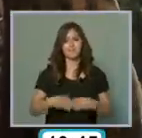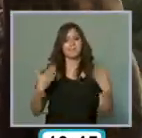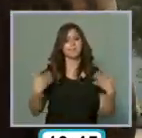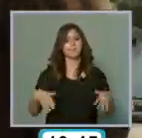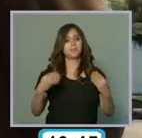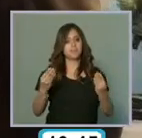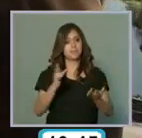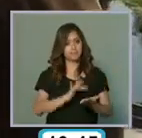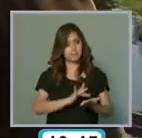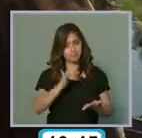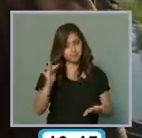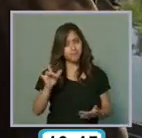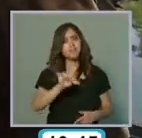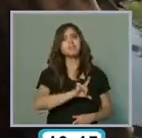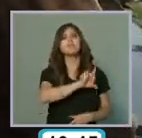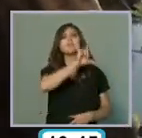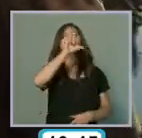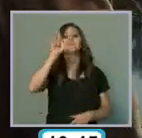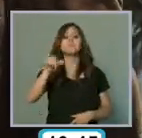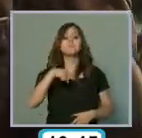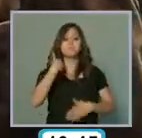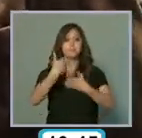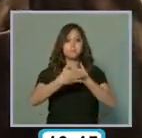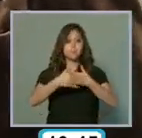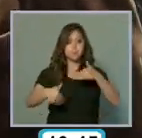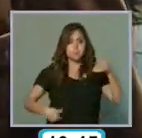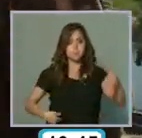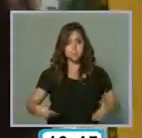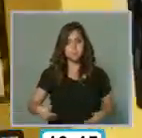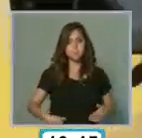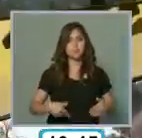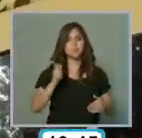Ahí te volvemos a molestar, ¿no? No hay problema, para eso estamos.